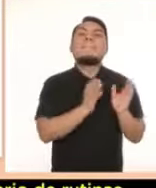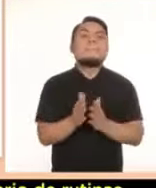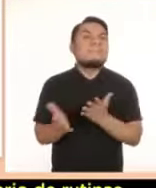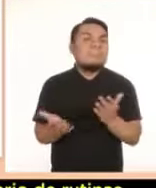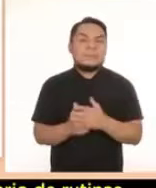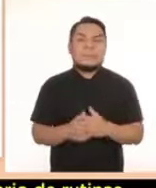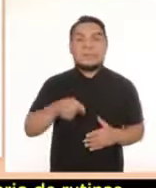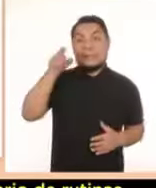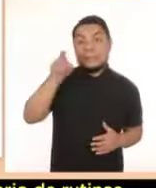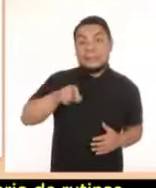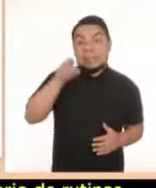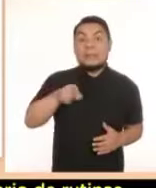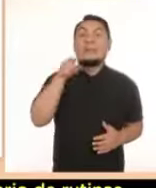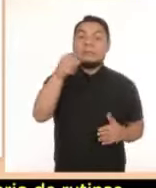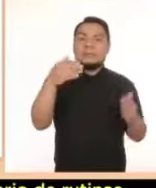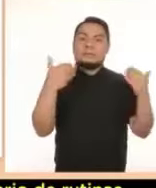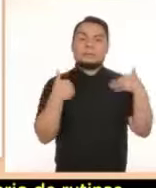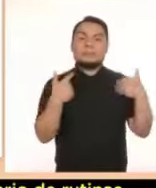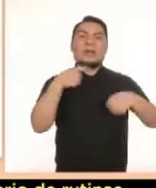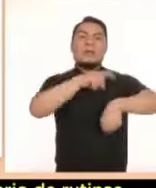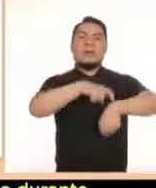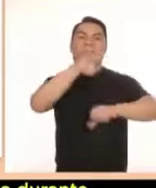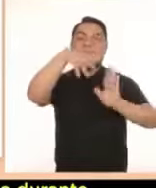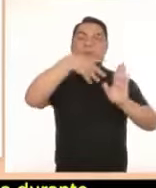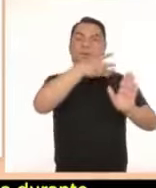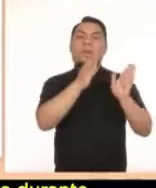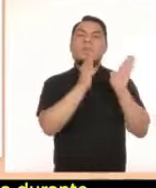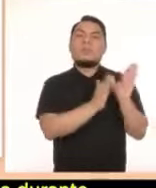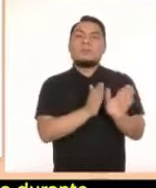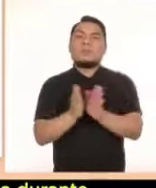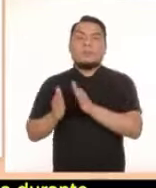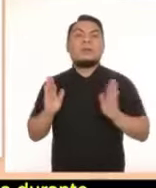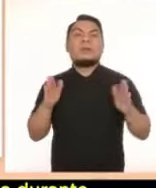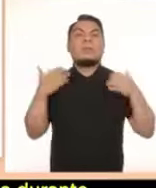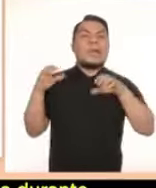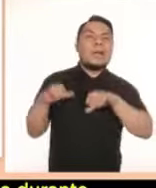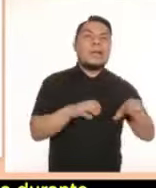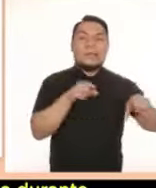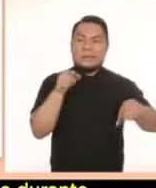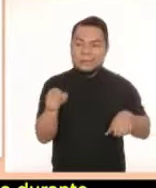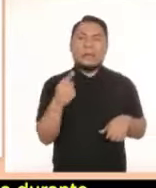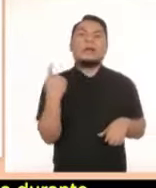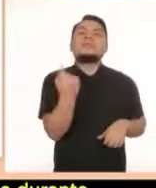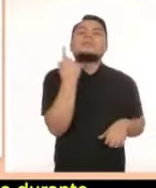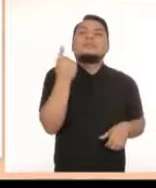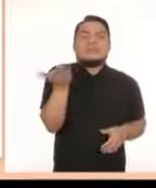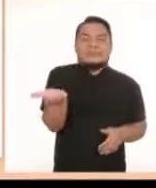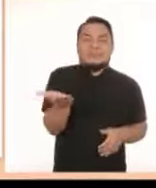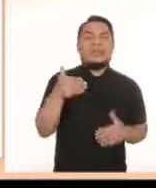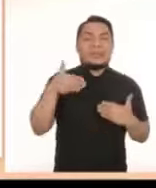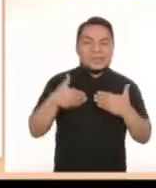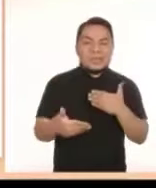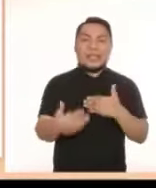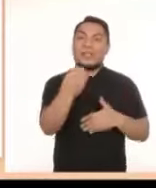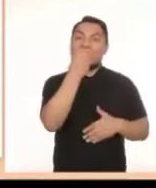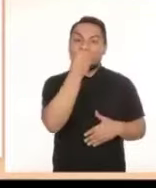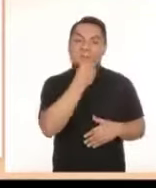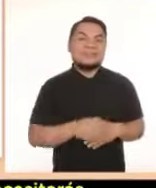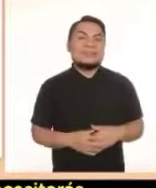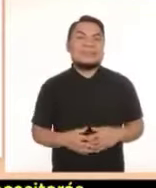Es necesario que cuente con su horario de rutinas y pueda desenvolverse de manera autónoma durante la alimentación.